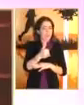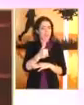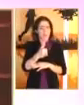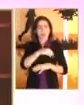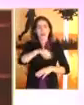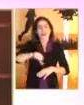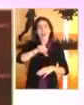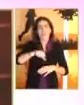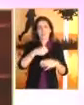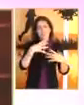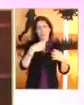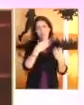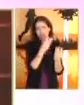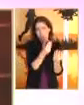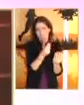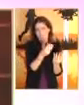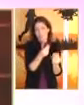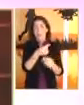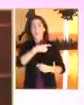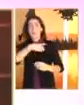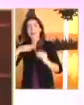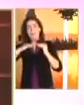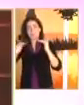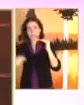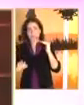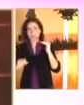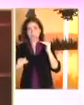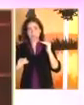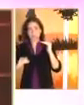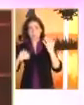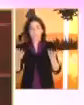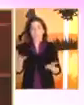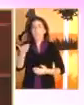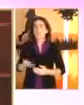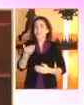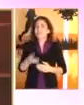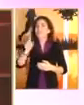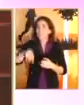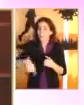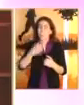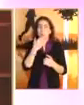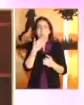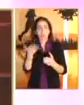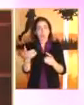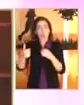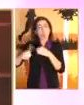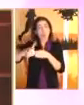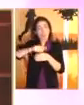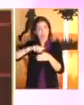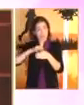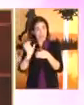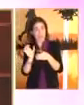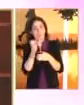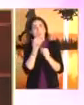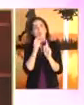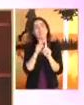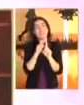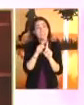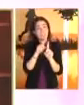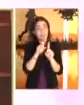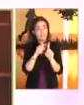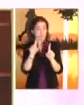más contenido. Y ahí incluye toda la variedad de pescados, incluidas las conservas, por ejemplo, las sardinas, que son